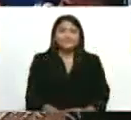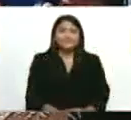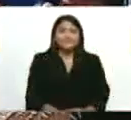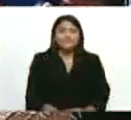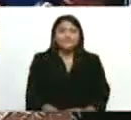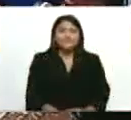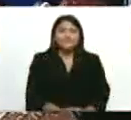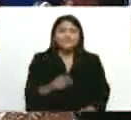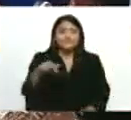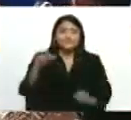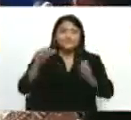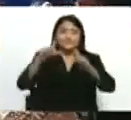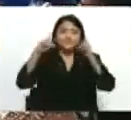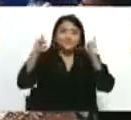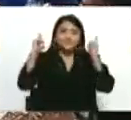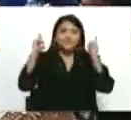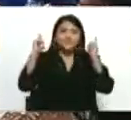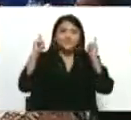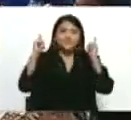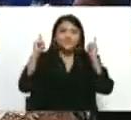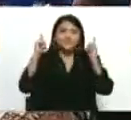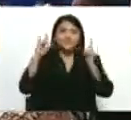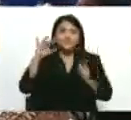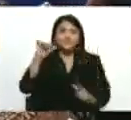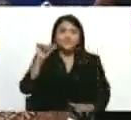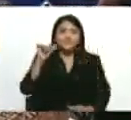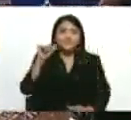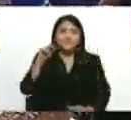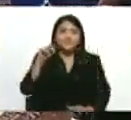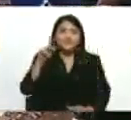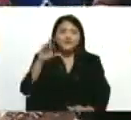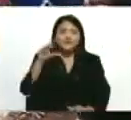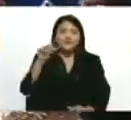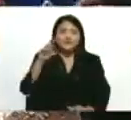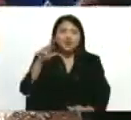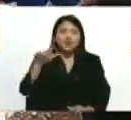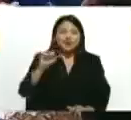de La Guaira, Giancarlo Méndez.